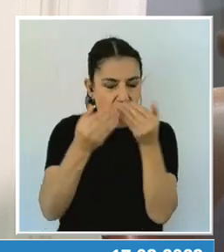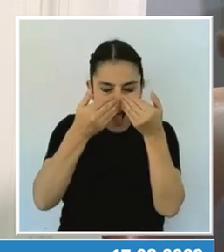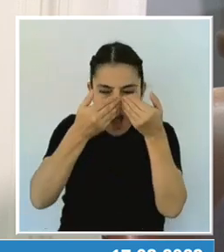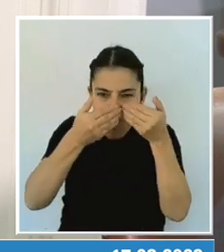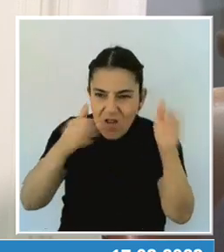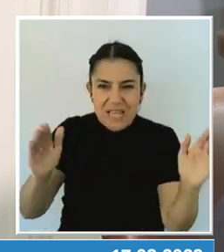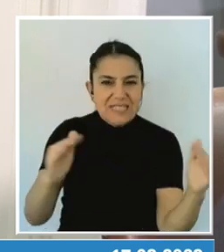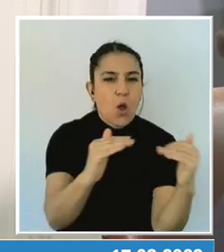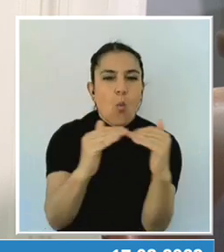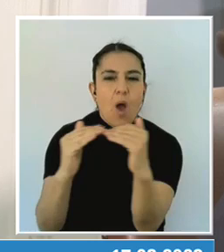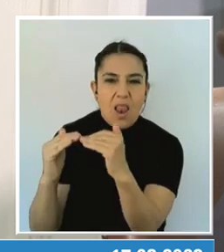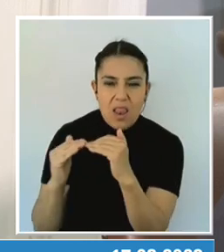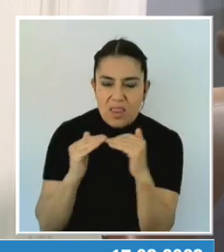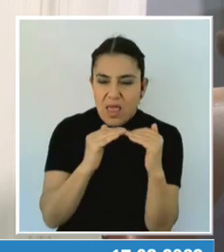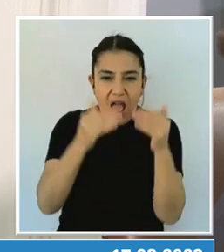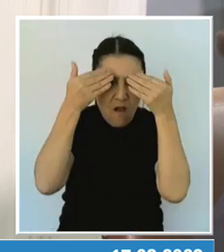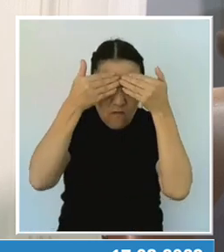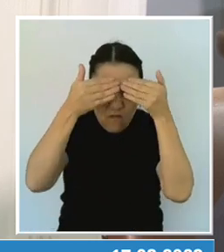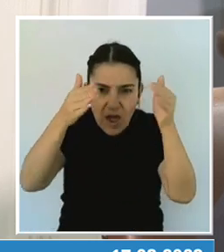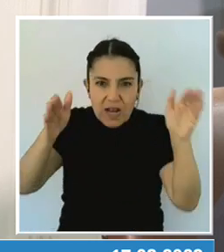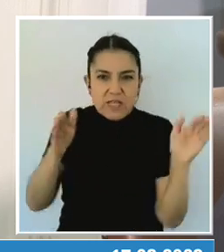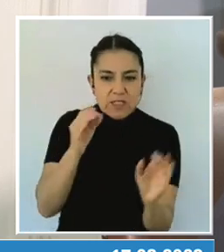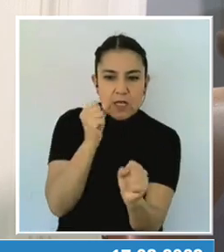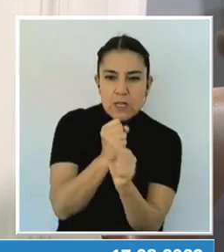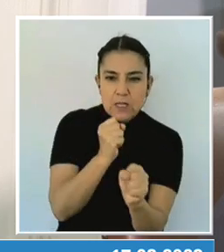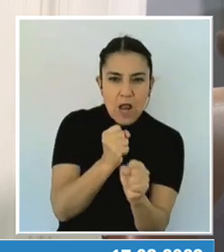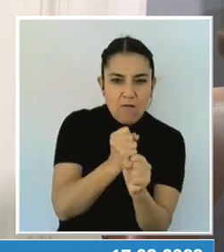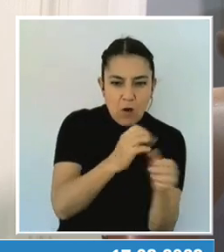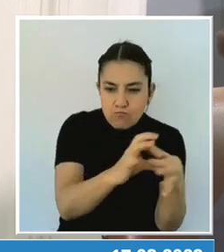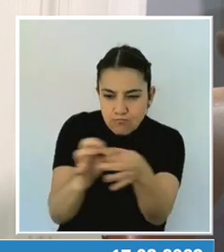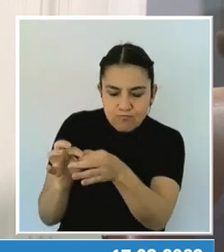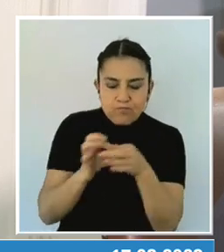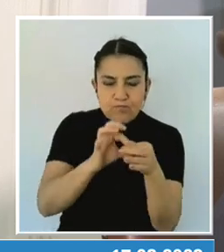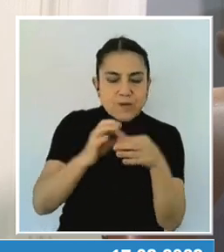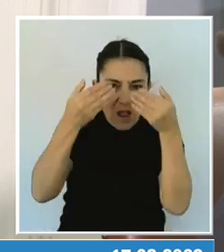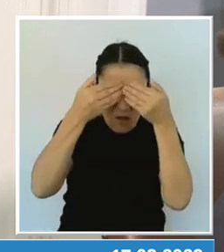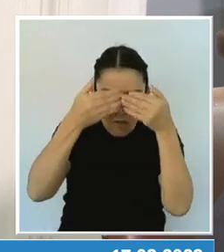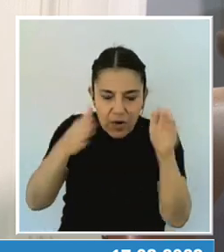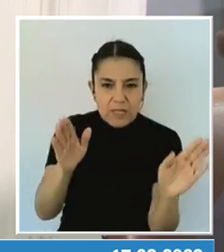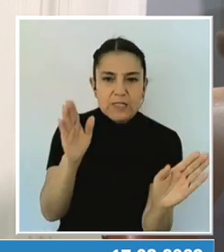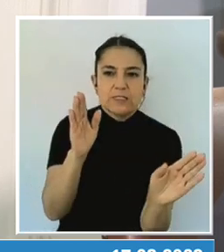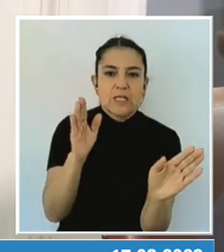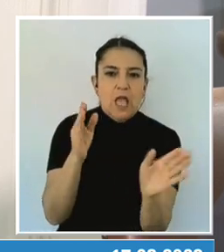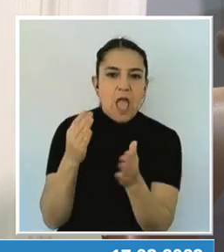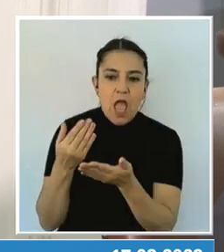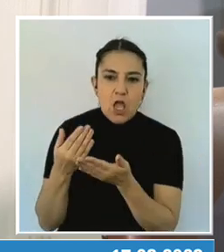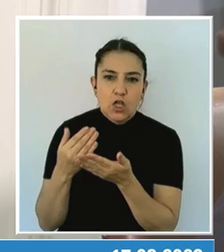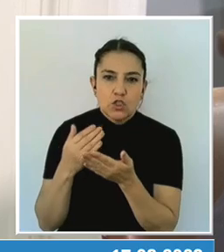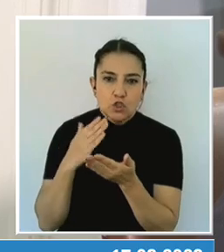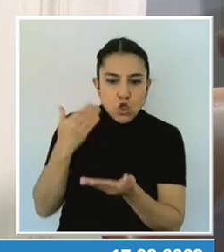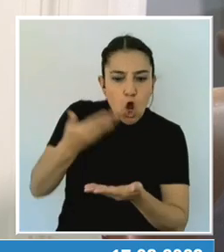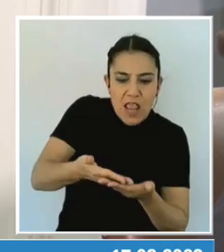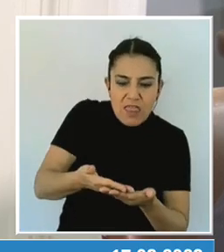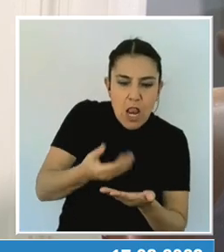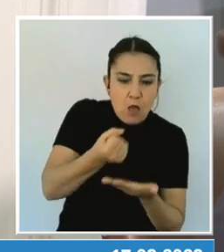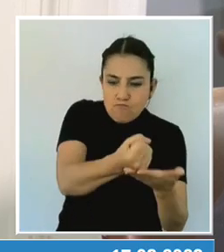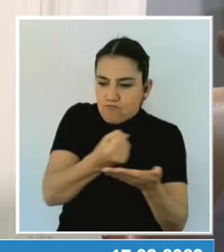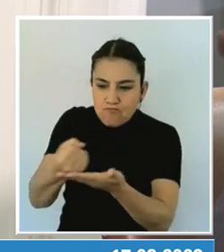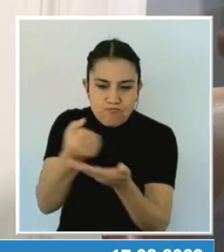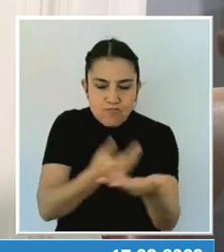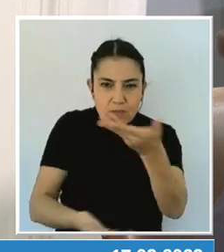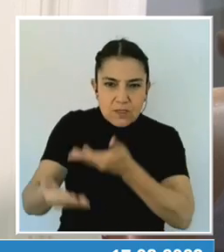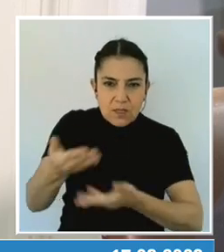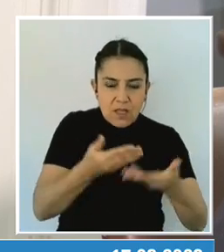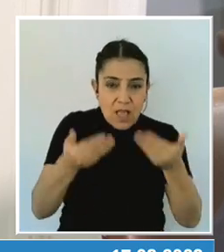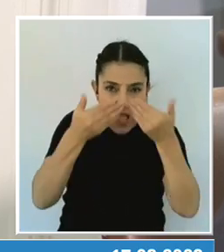igualdad, hay que abrirse al trabajo en común, hay que abrirse a una solidaridad, hay que abrirse,